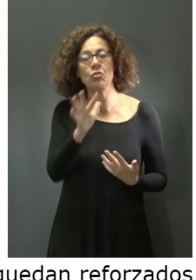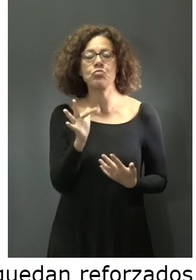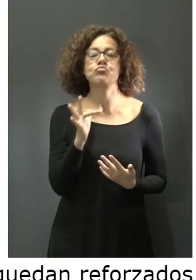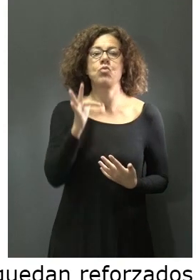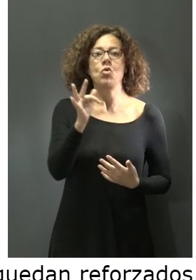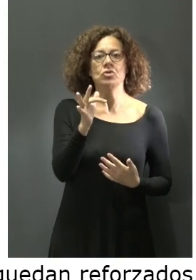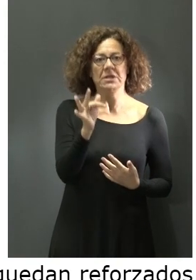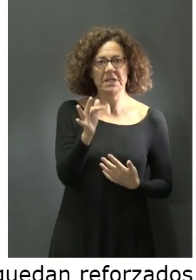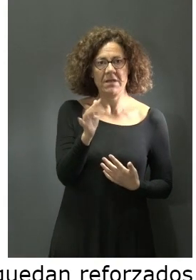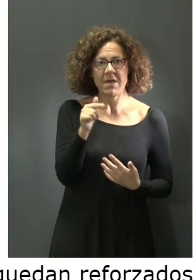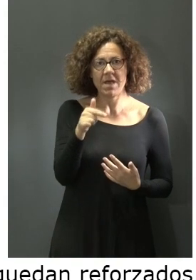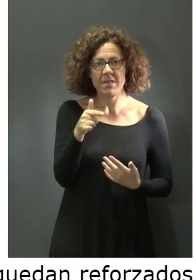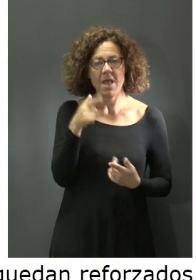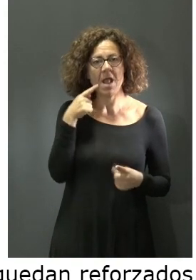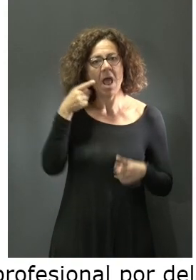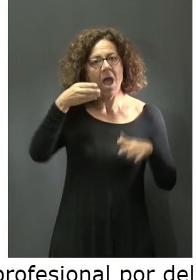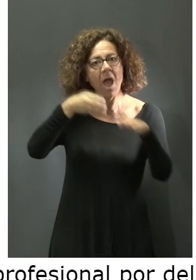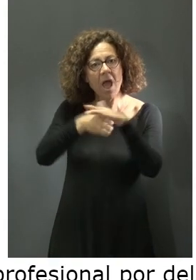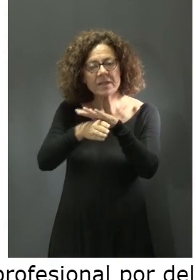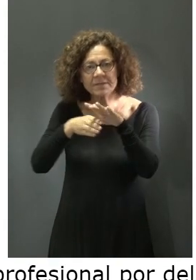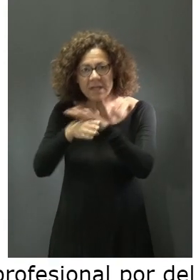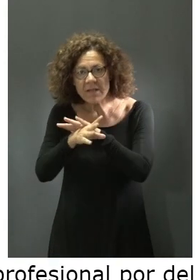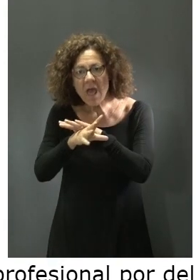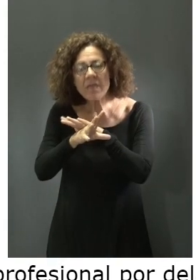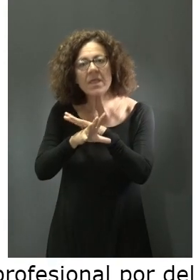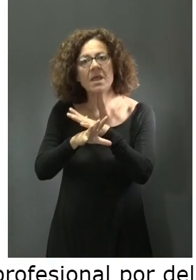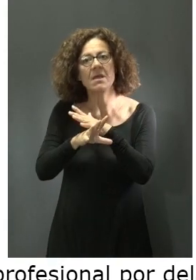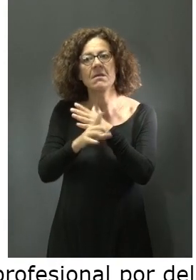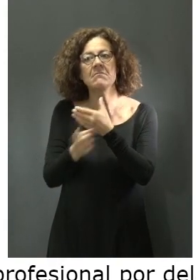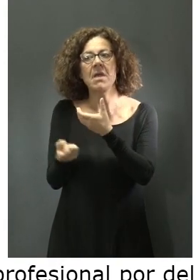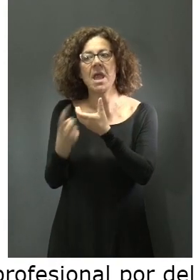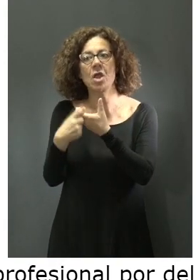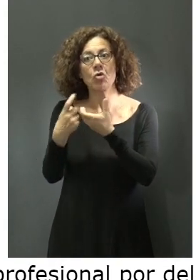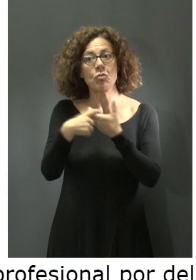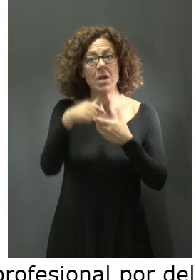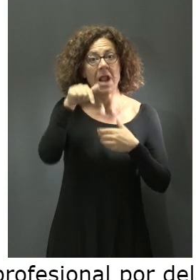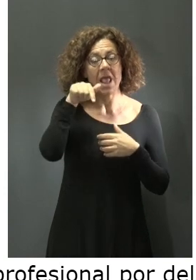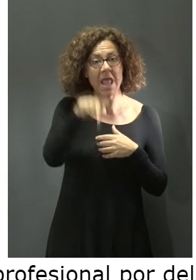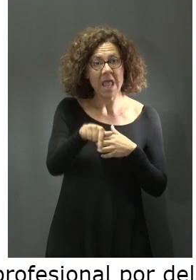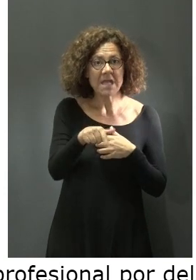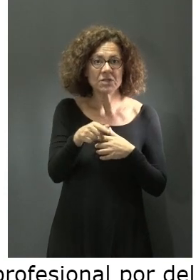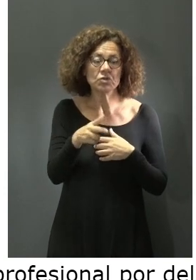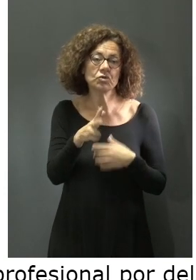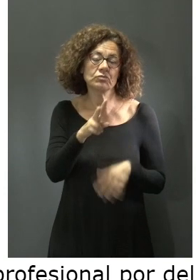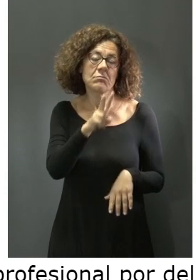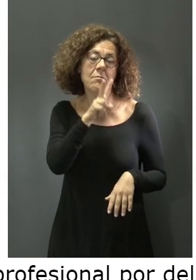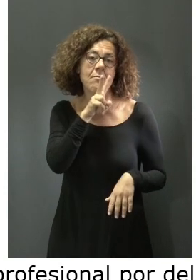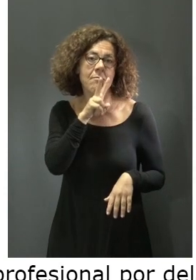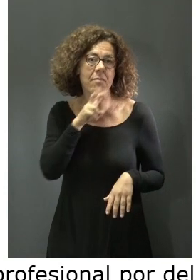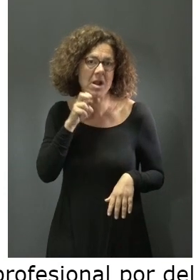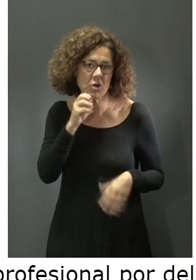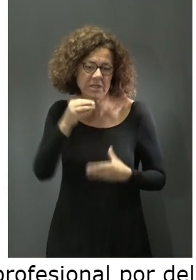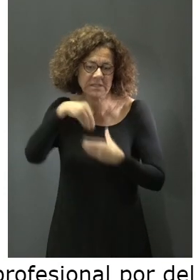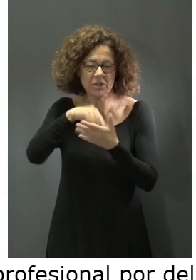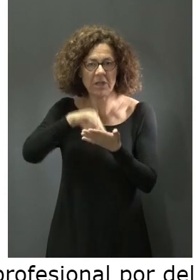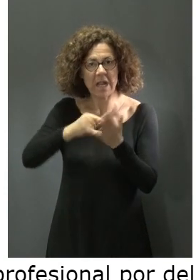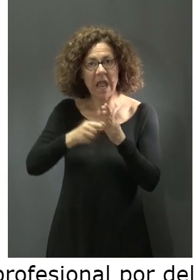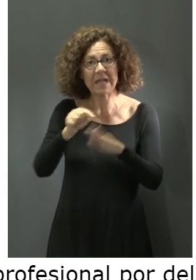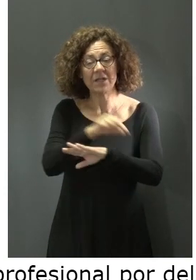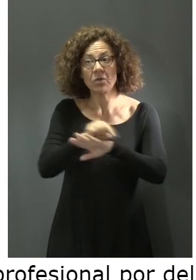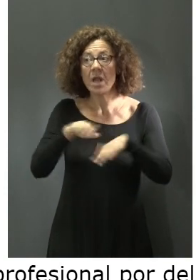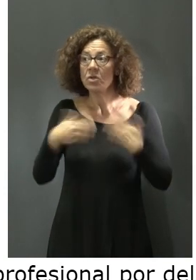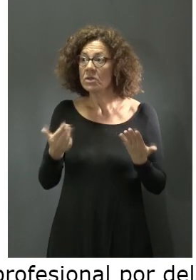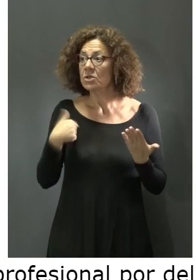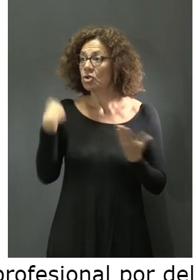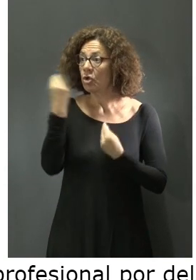¿no? hacia la accesibilidad, hacia la incorporación de estos valores, ¿no? en la arquitectura. Pues yo creo